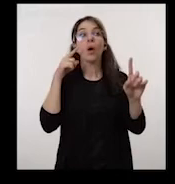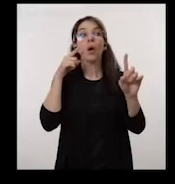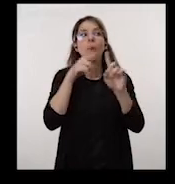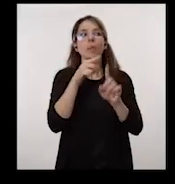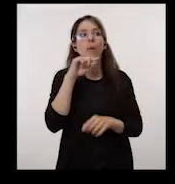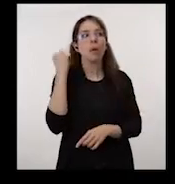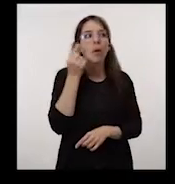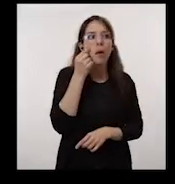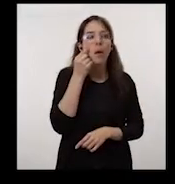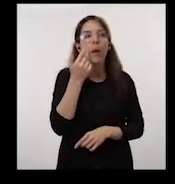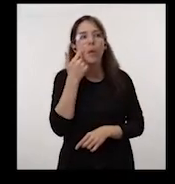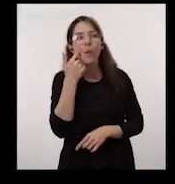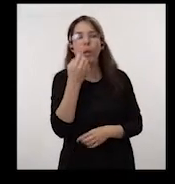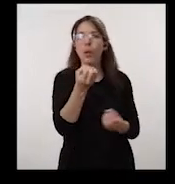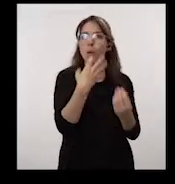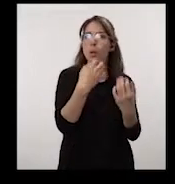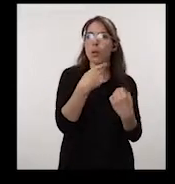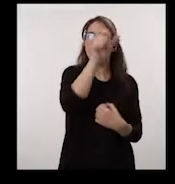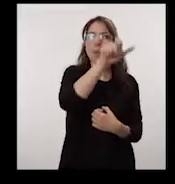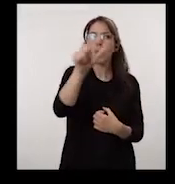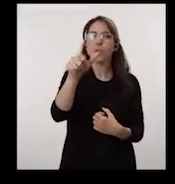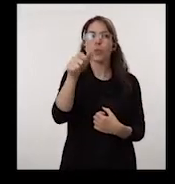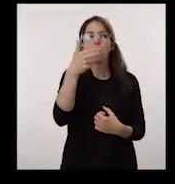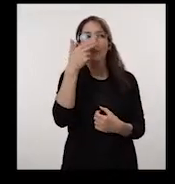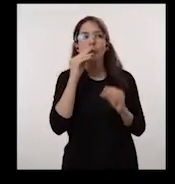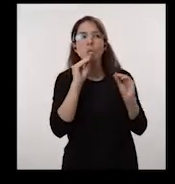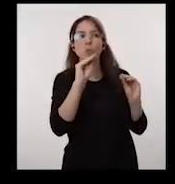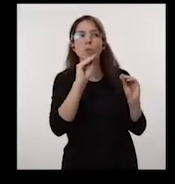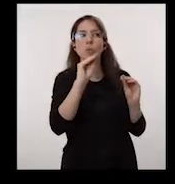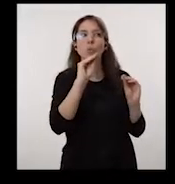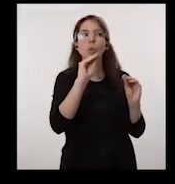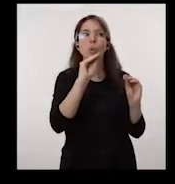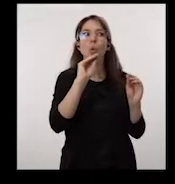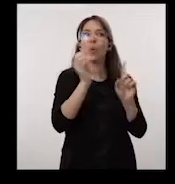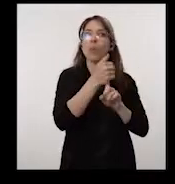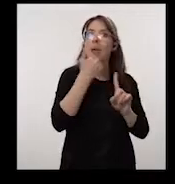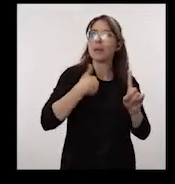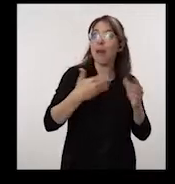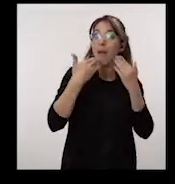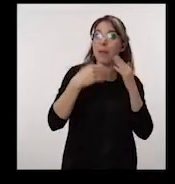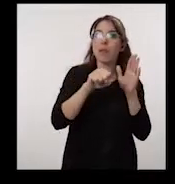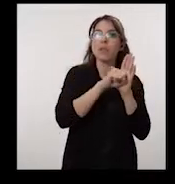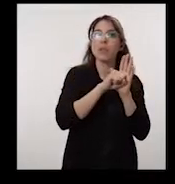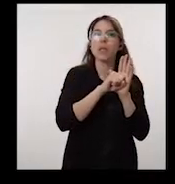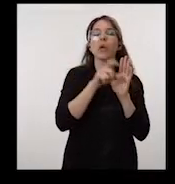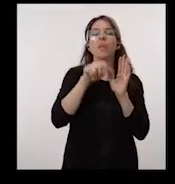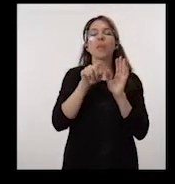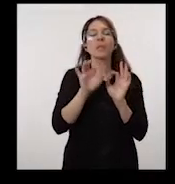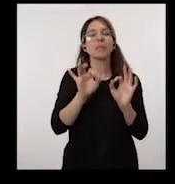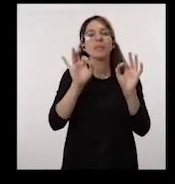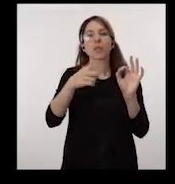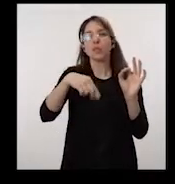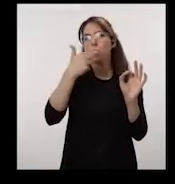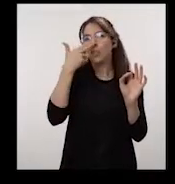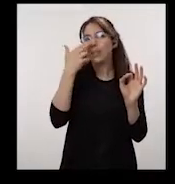conocer de primera mano cuáles son las expectativas que se están cumpliendo por parte del sello y especialmente nos